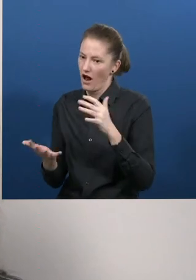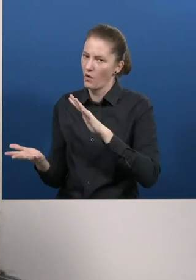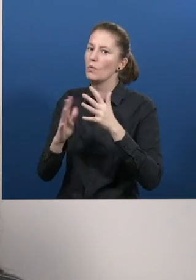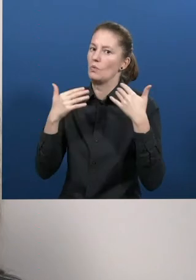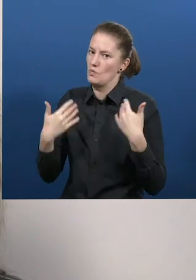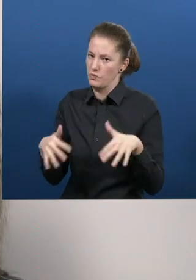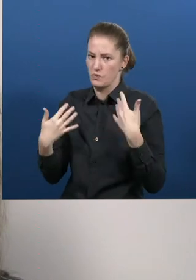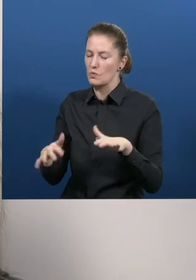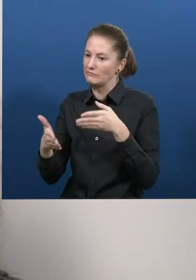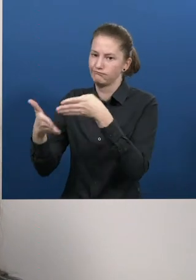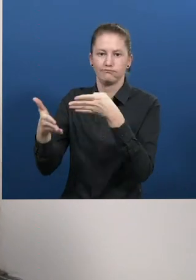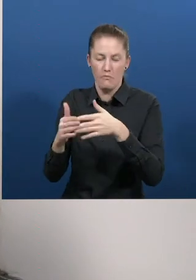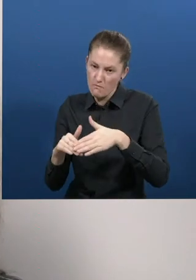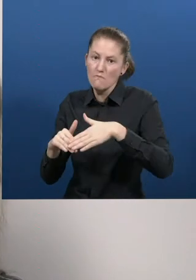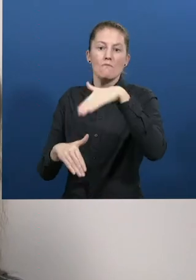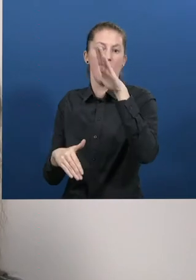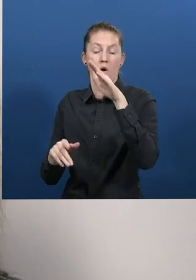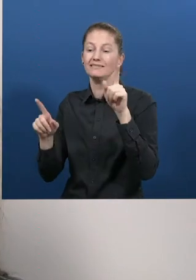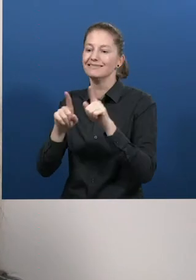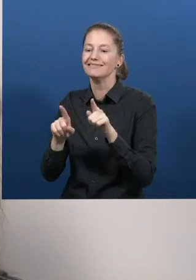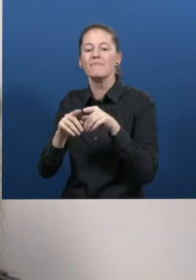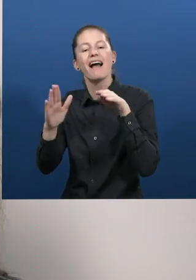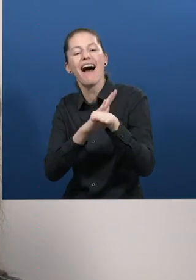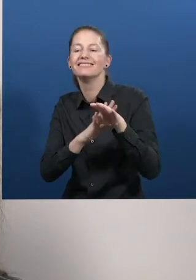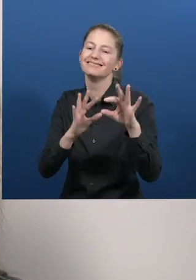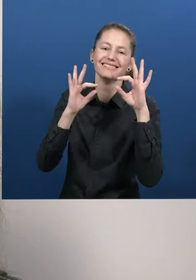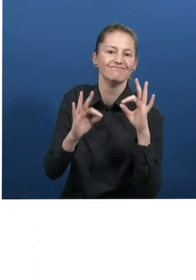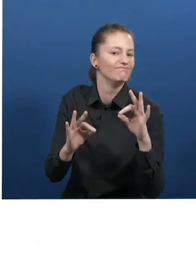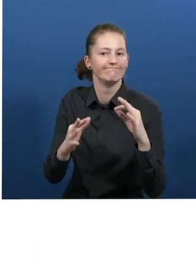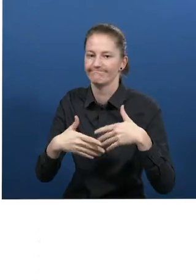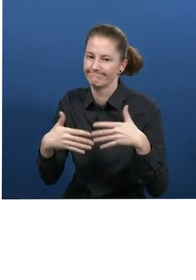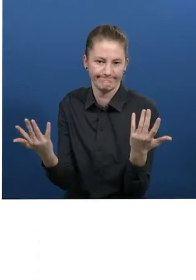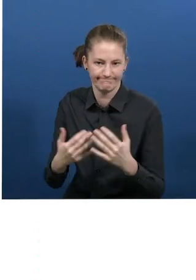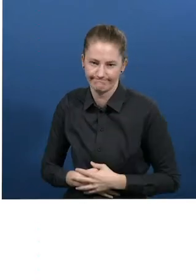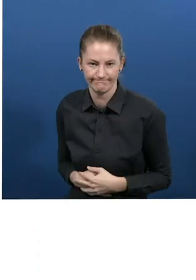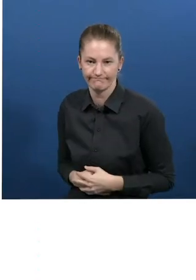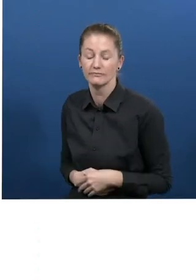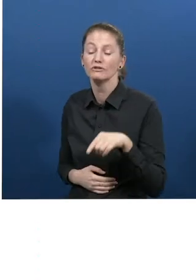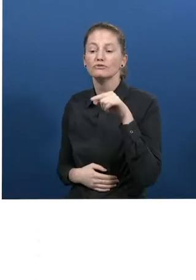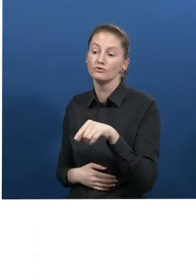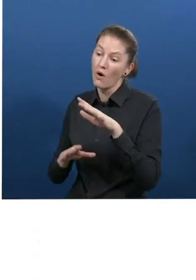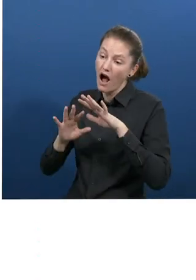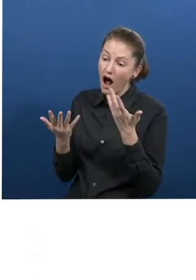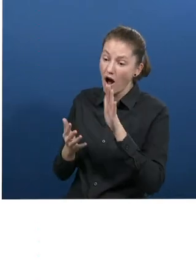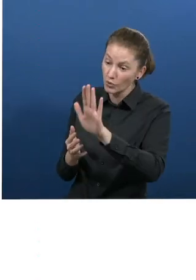público y la falta de accesibilidad de las soluciones improvisadas. How did this solution help